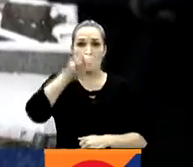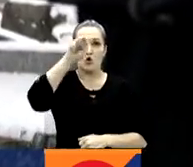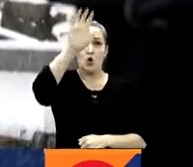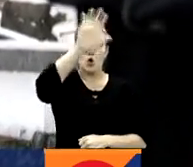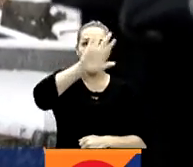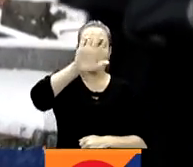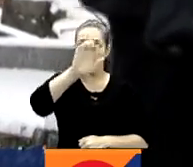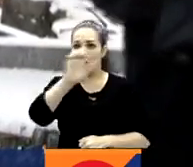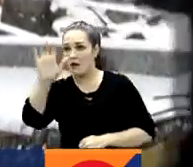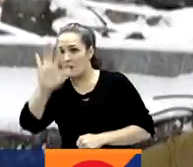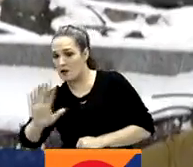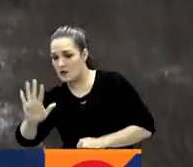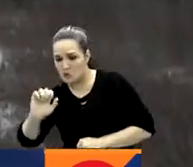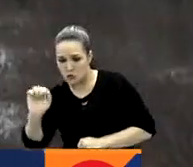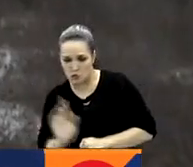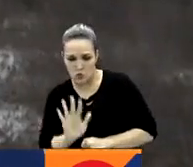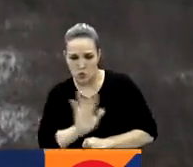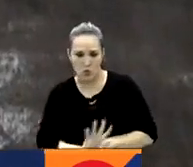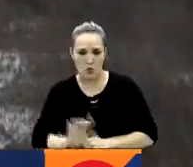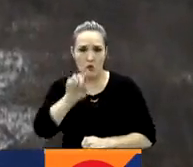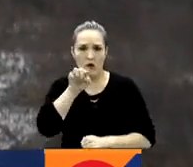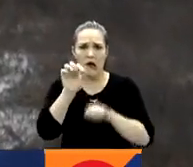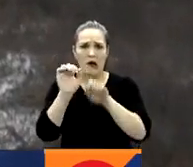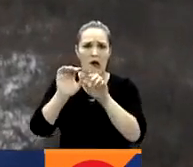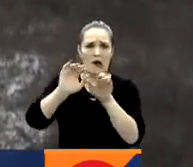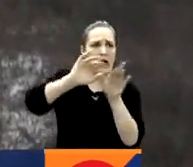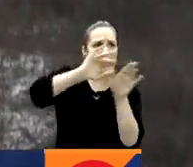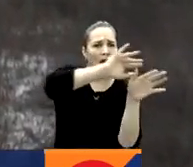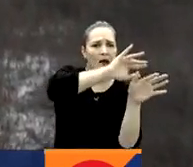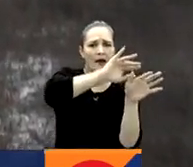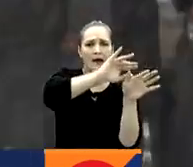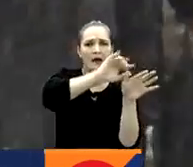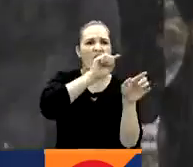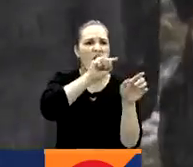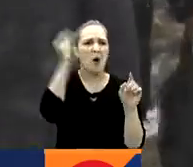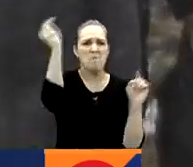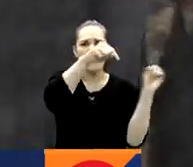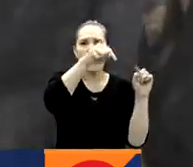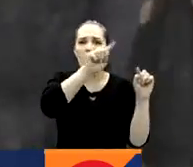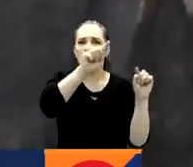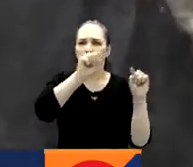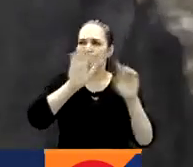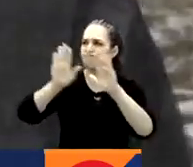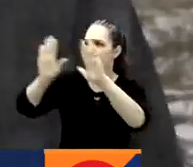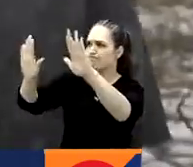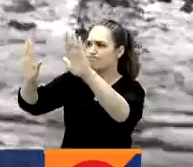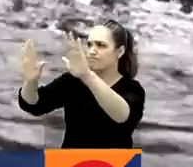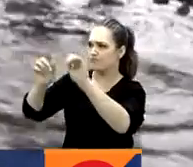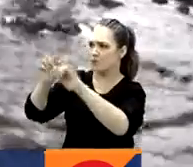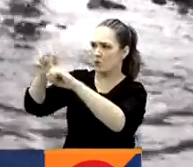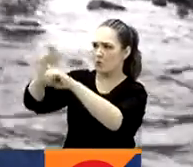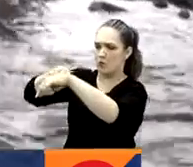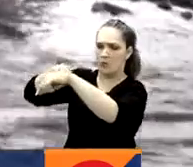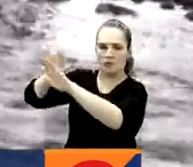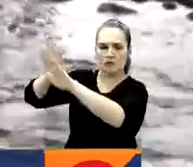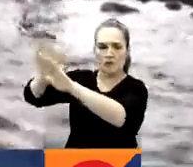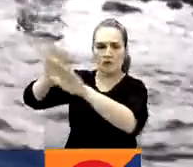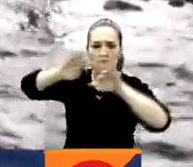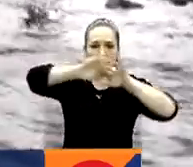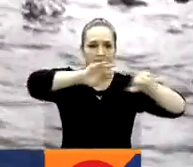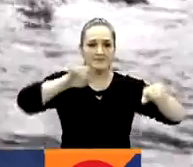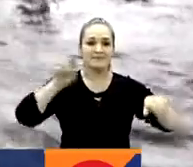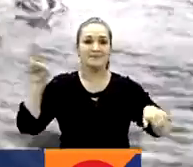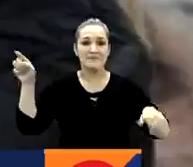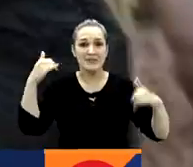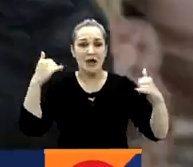no solo ese afán de evacuarlas, sino que planteó que los corredores humanitarios activos desde hoy se vean así.